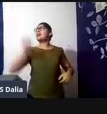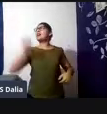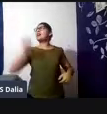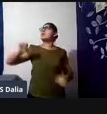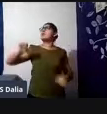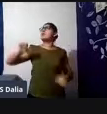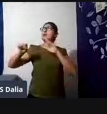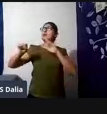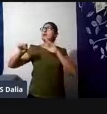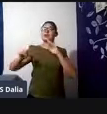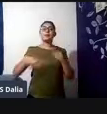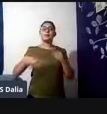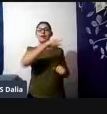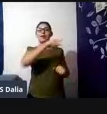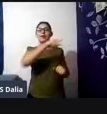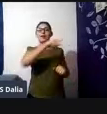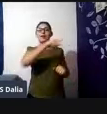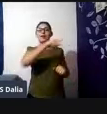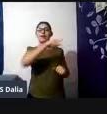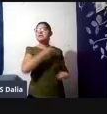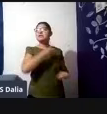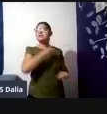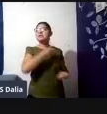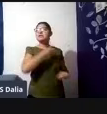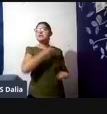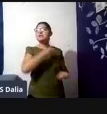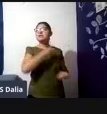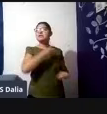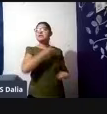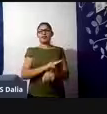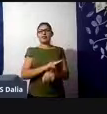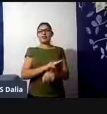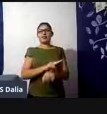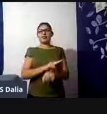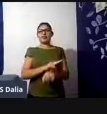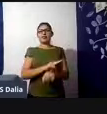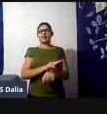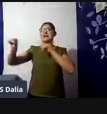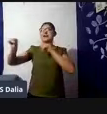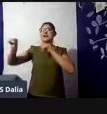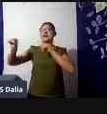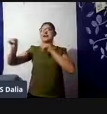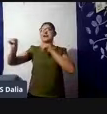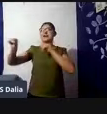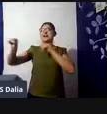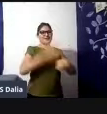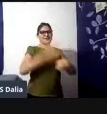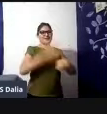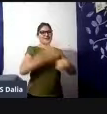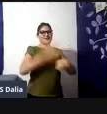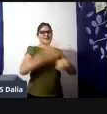Y es solamente para que lo castiguen, para no ir a la fiesta. Y entonces empieza a haber discordancia.